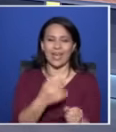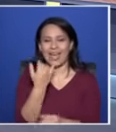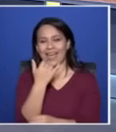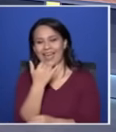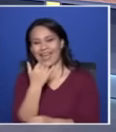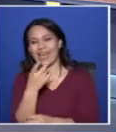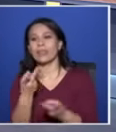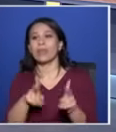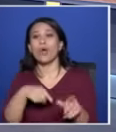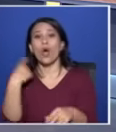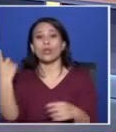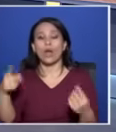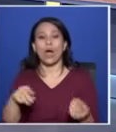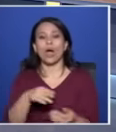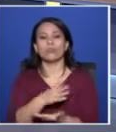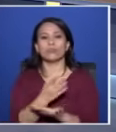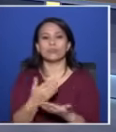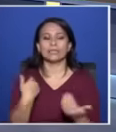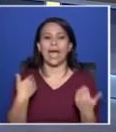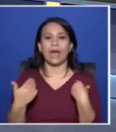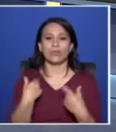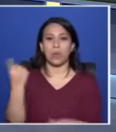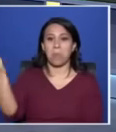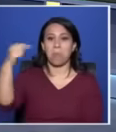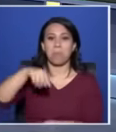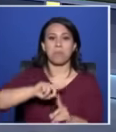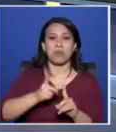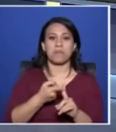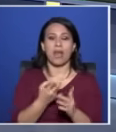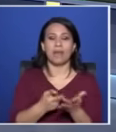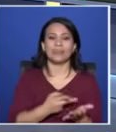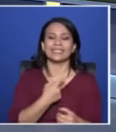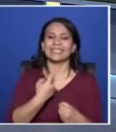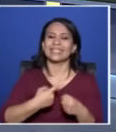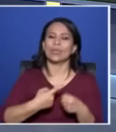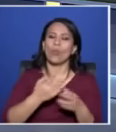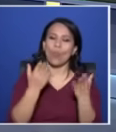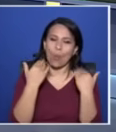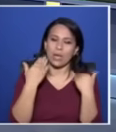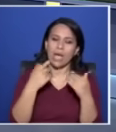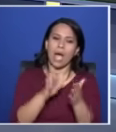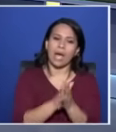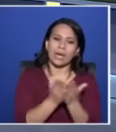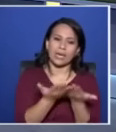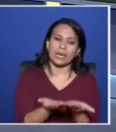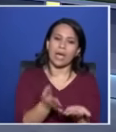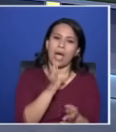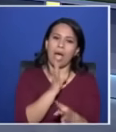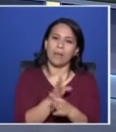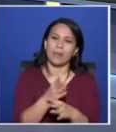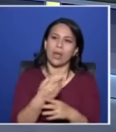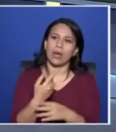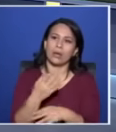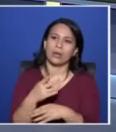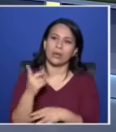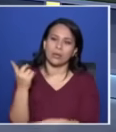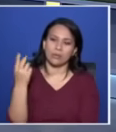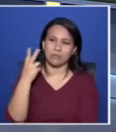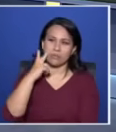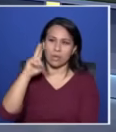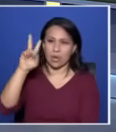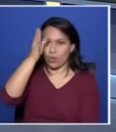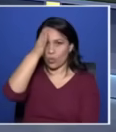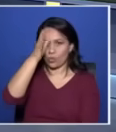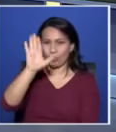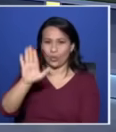obra El Holocausto de las Letras llega por primera vez a Guayaquil. Esta es una historia que habla de libros y escritores, como nos cuenta Estefanía Arias en la